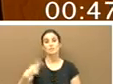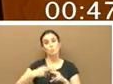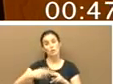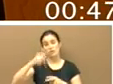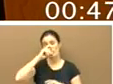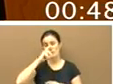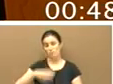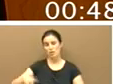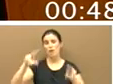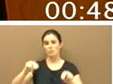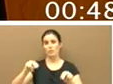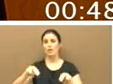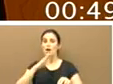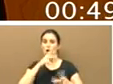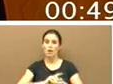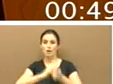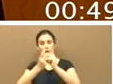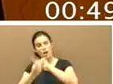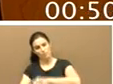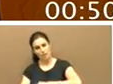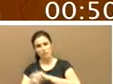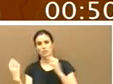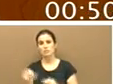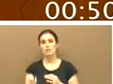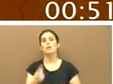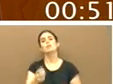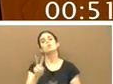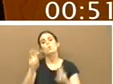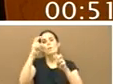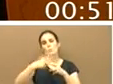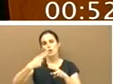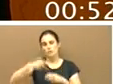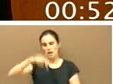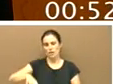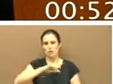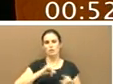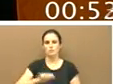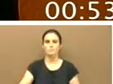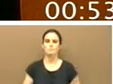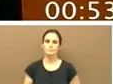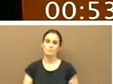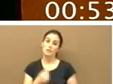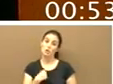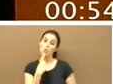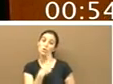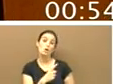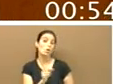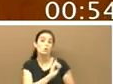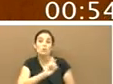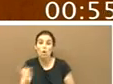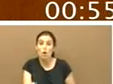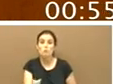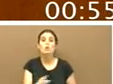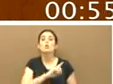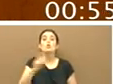y traer otra política a esta región. Y no vamos a sacar